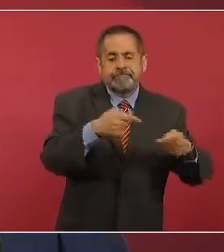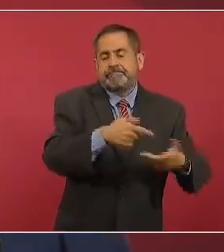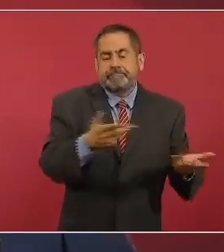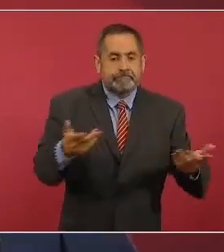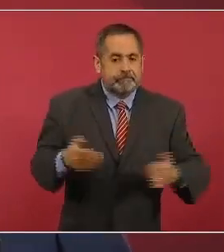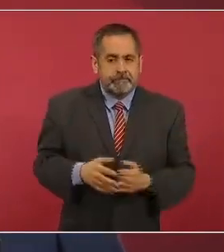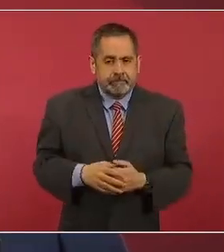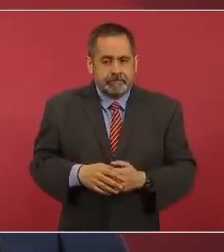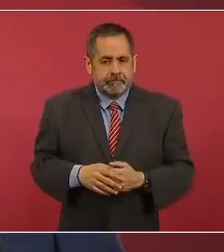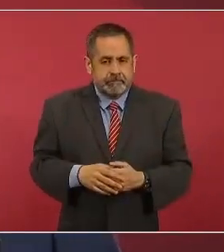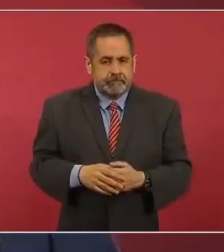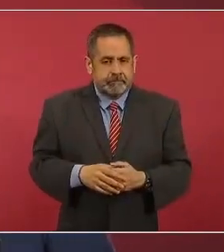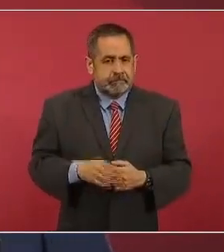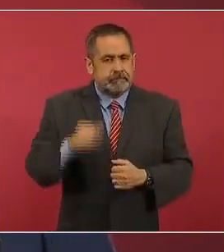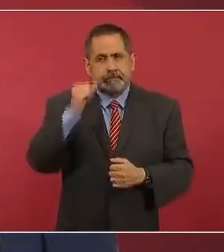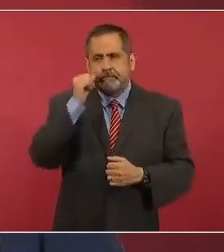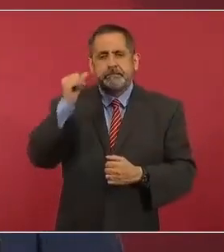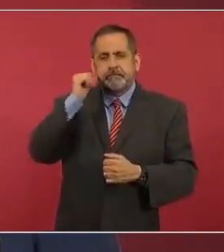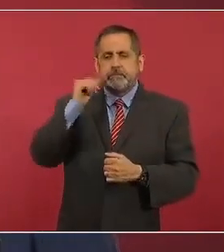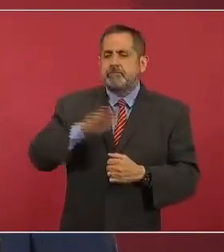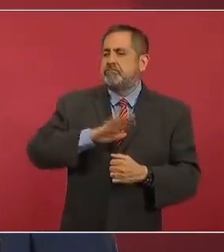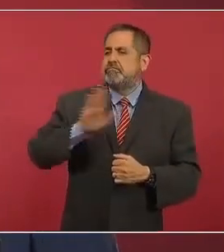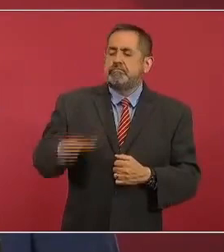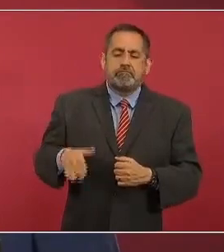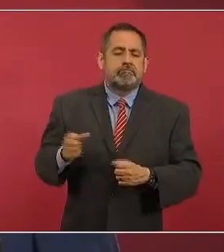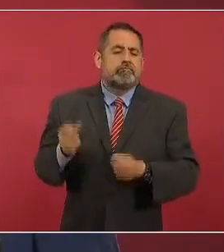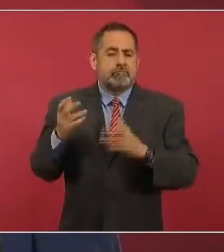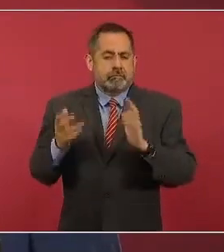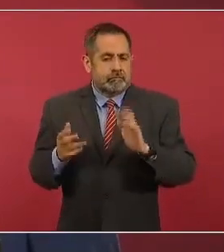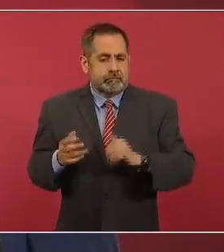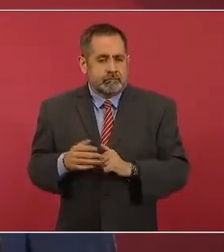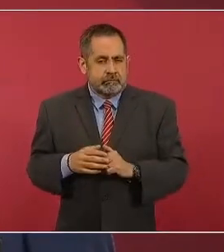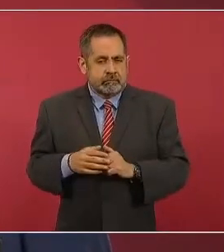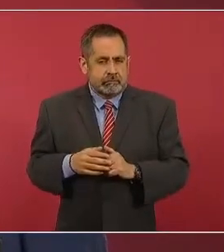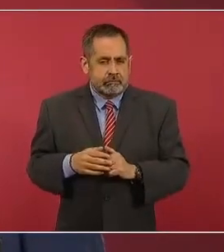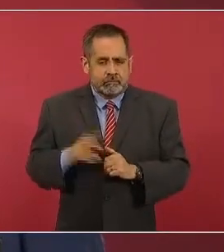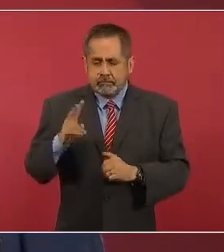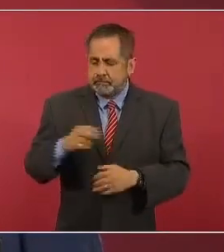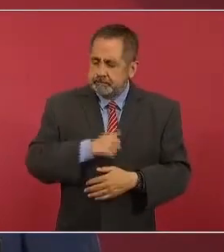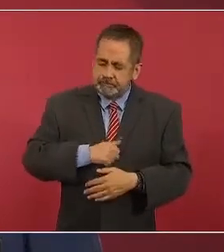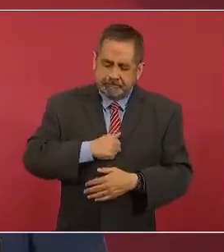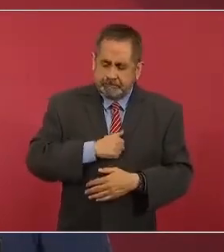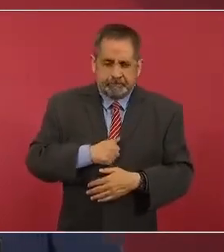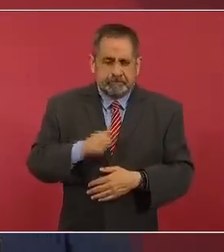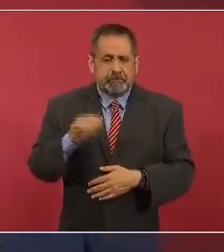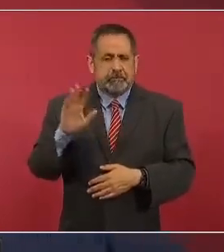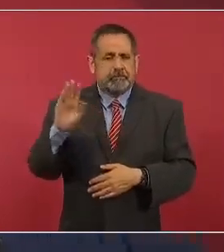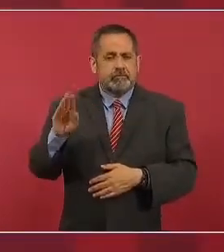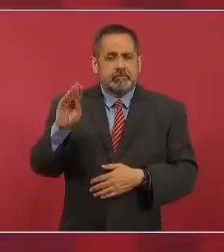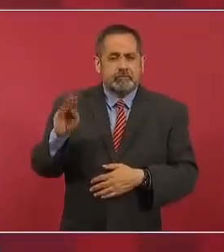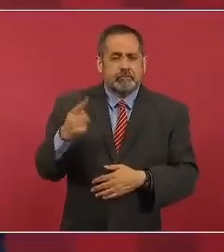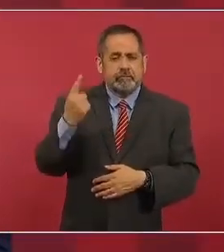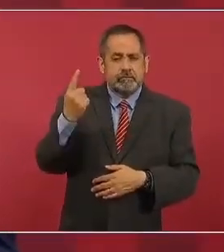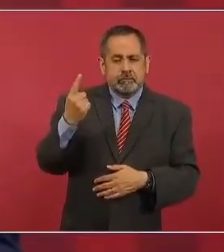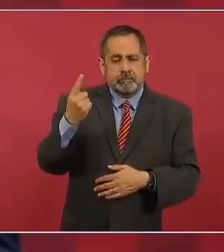Si ayer perdieron la vida, como desgraciadamente sucedió, 91